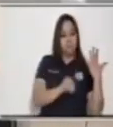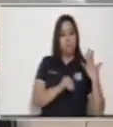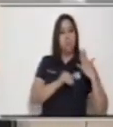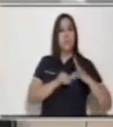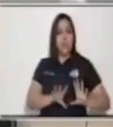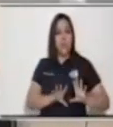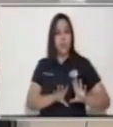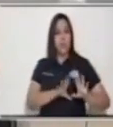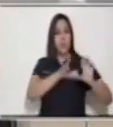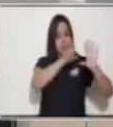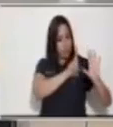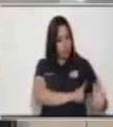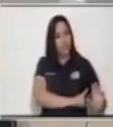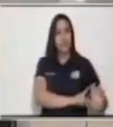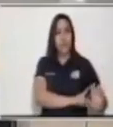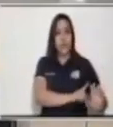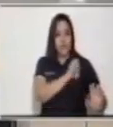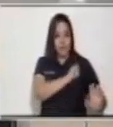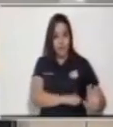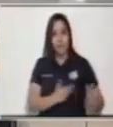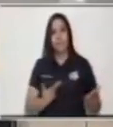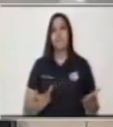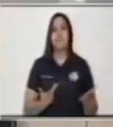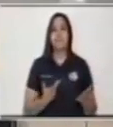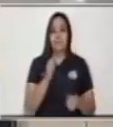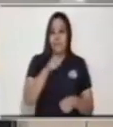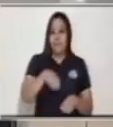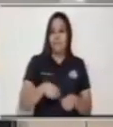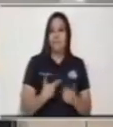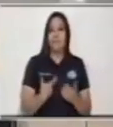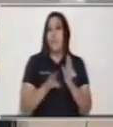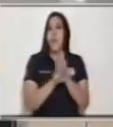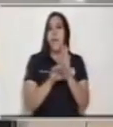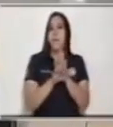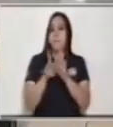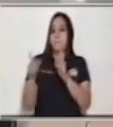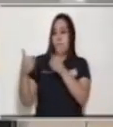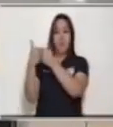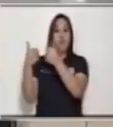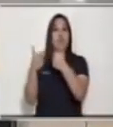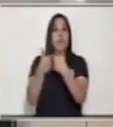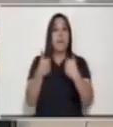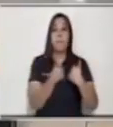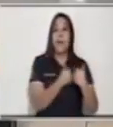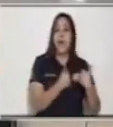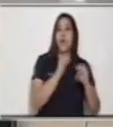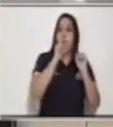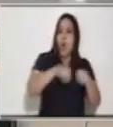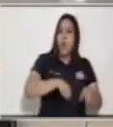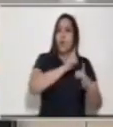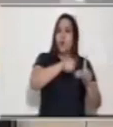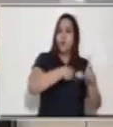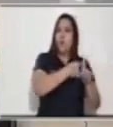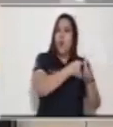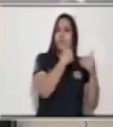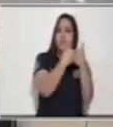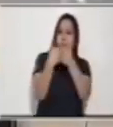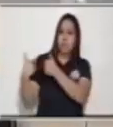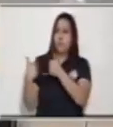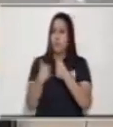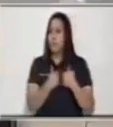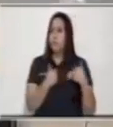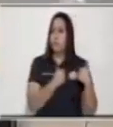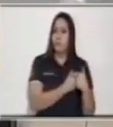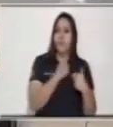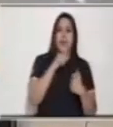10 y 6. ¿Sí? Si descompongo estos números, los puedo sumar por separado.